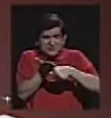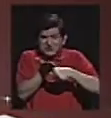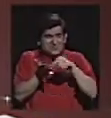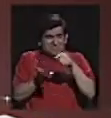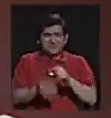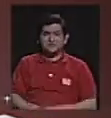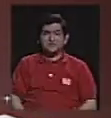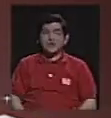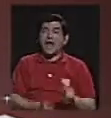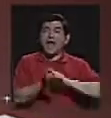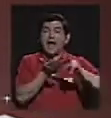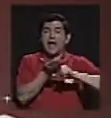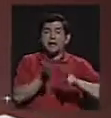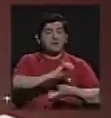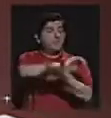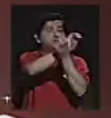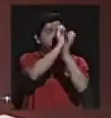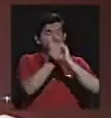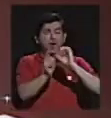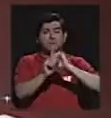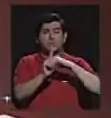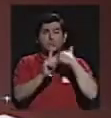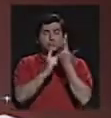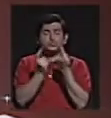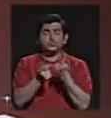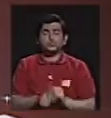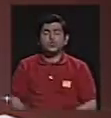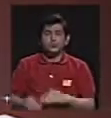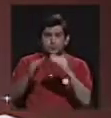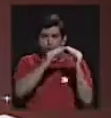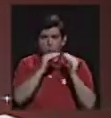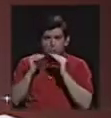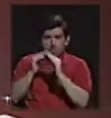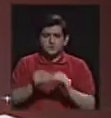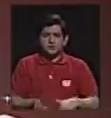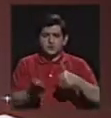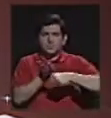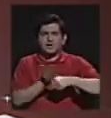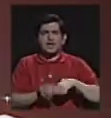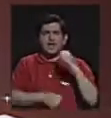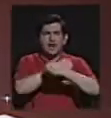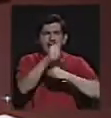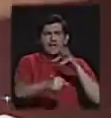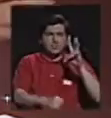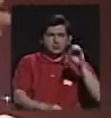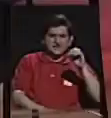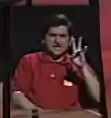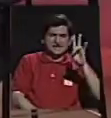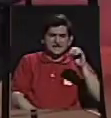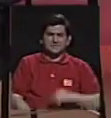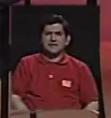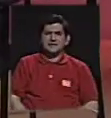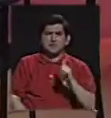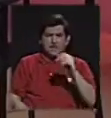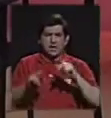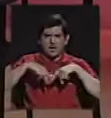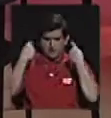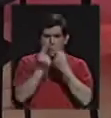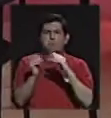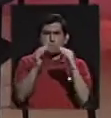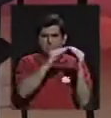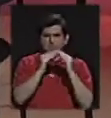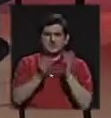Liberación tuvo una transformación sociodemográfica en su base electoral. En los 60s y 70s era un partido urbano, con